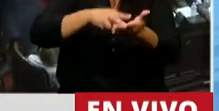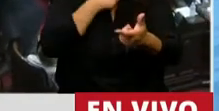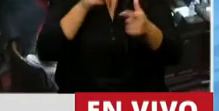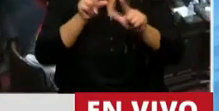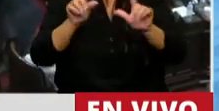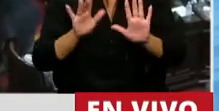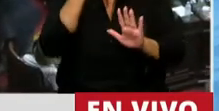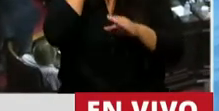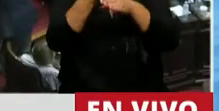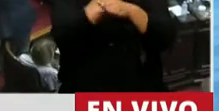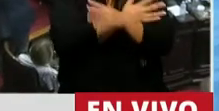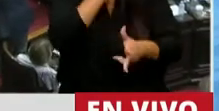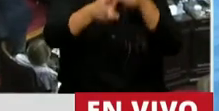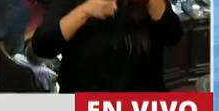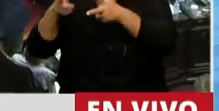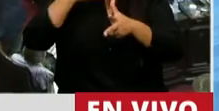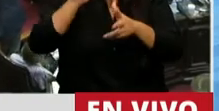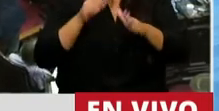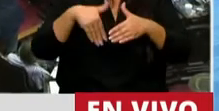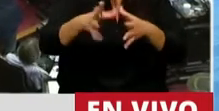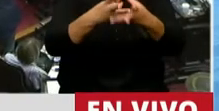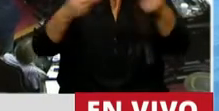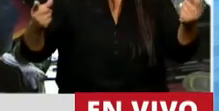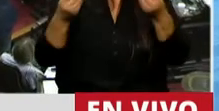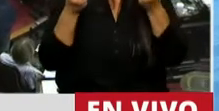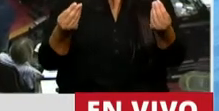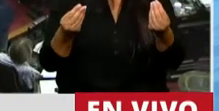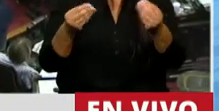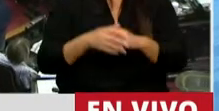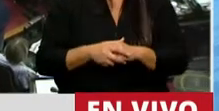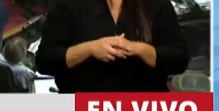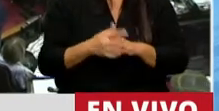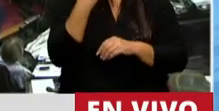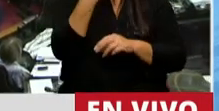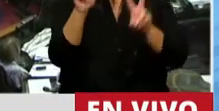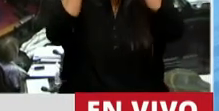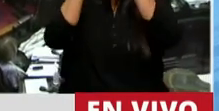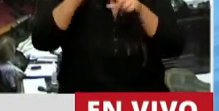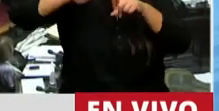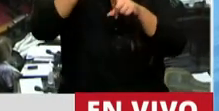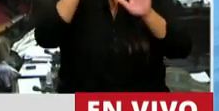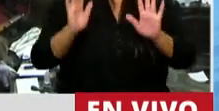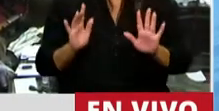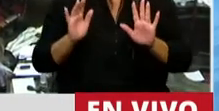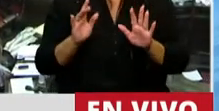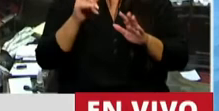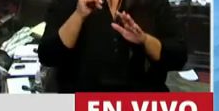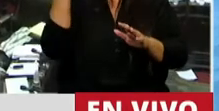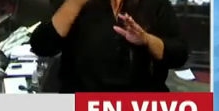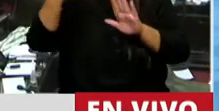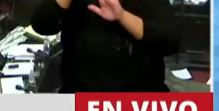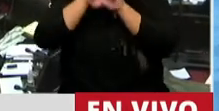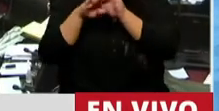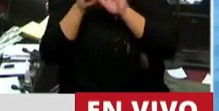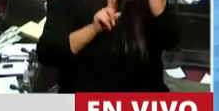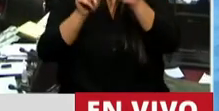no quiero repetir lo que ya se ha dicho, y la verdad es que voy a cerrar simplemente con una cuestión política a partir de algunas cosas que se han dicho